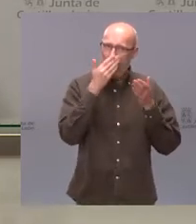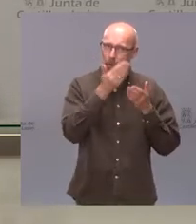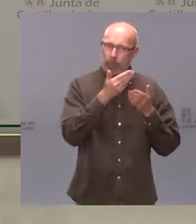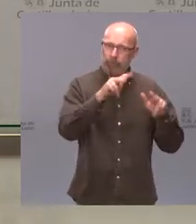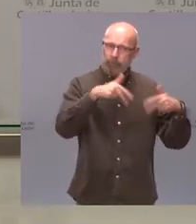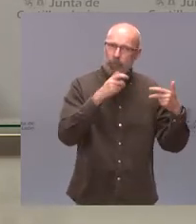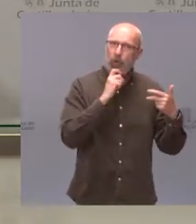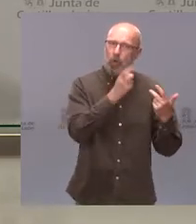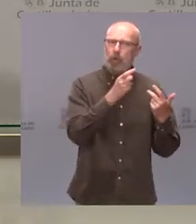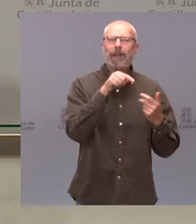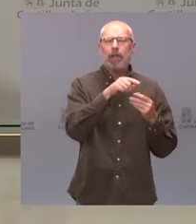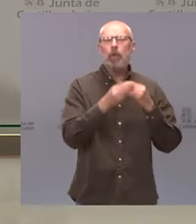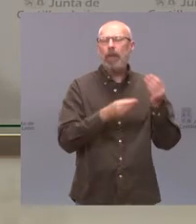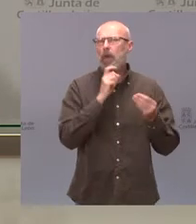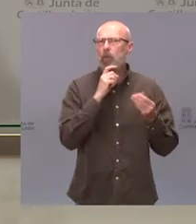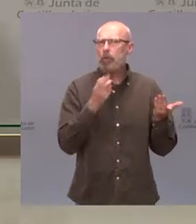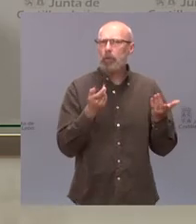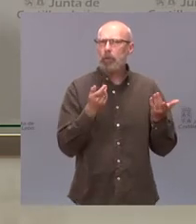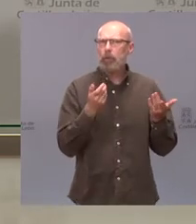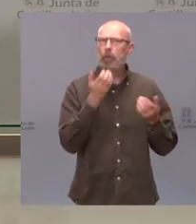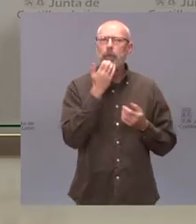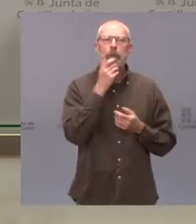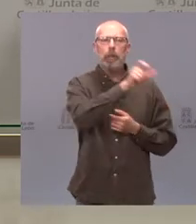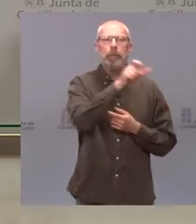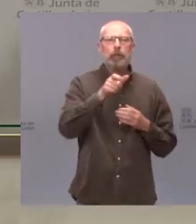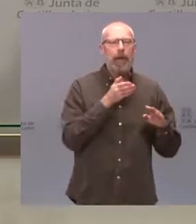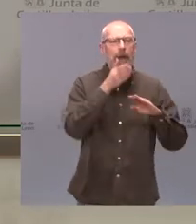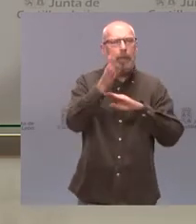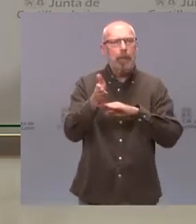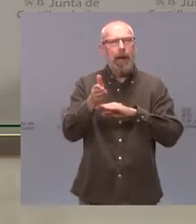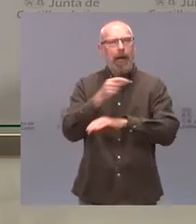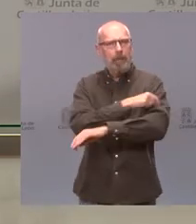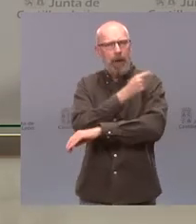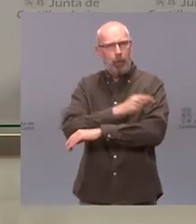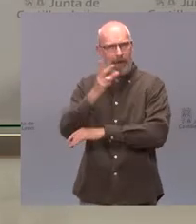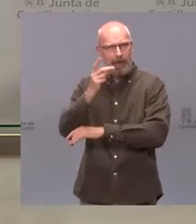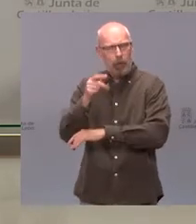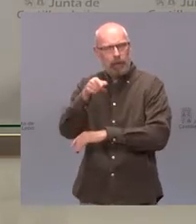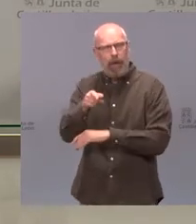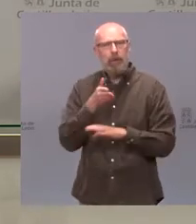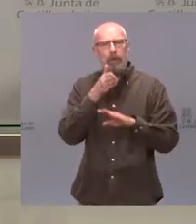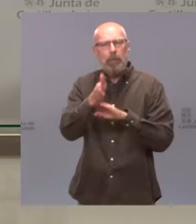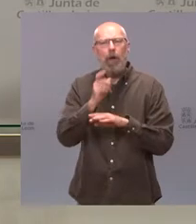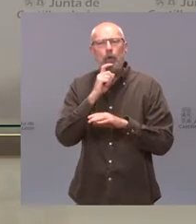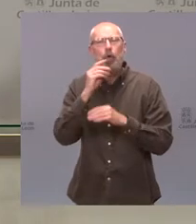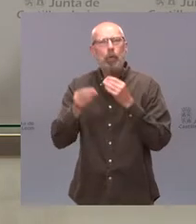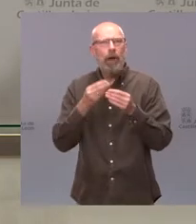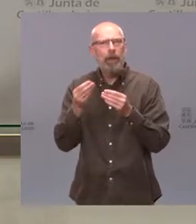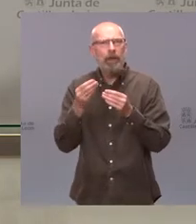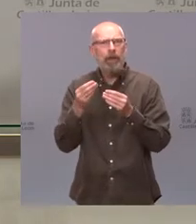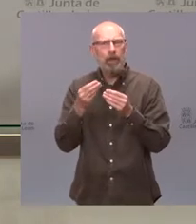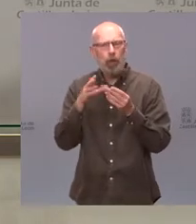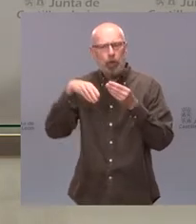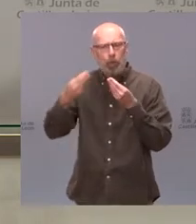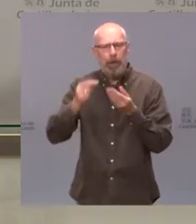decir, ¿cómo se va a solicitar a los que vayan a vacunarse de esa segunda dosis? ¿Se va a enviar ese documento?